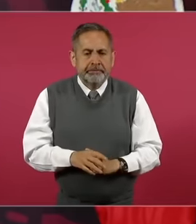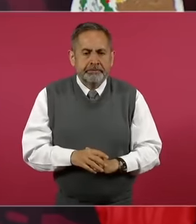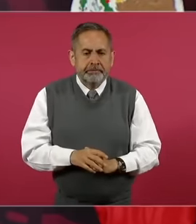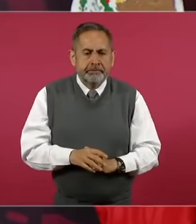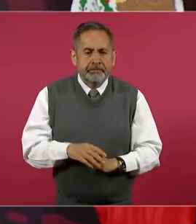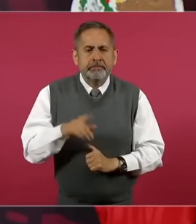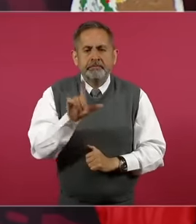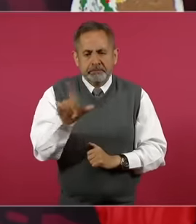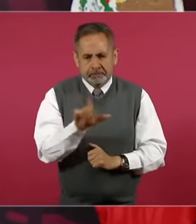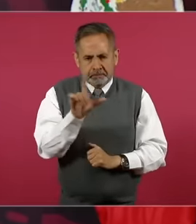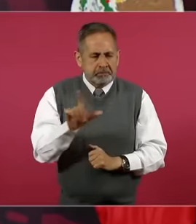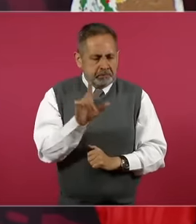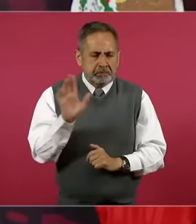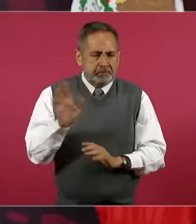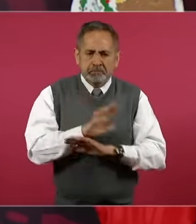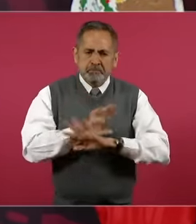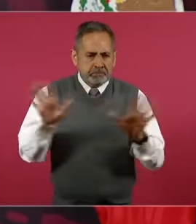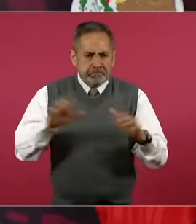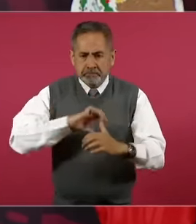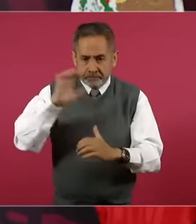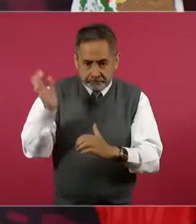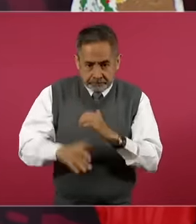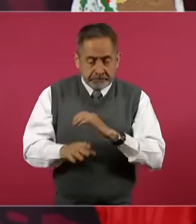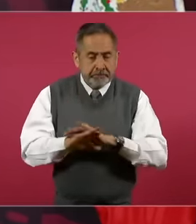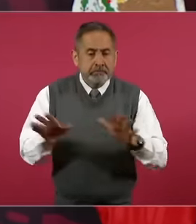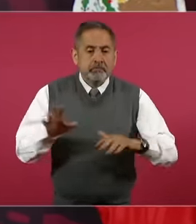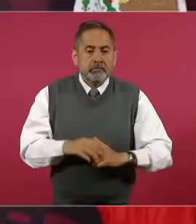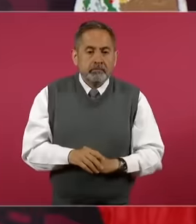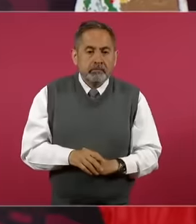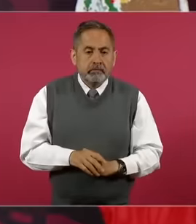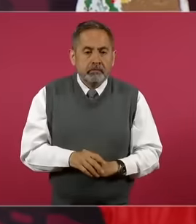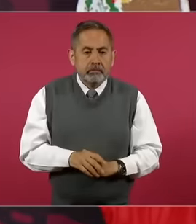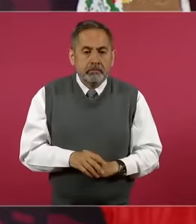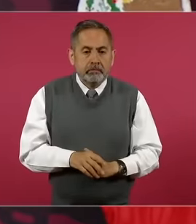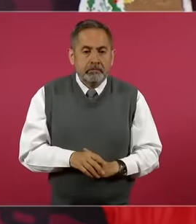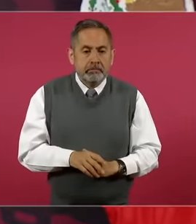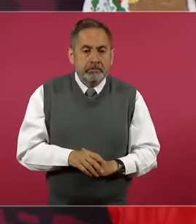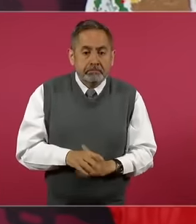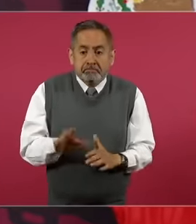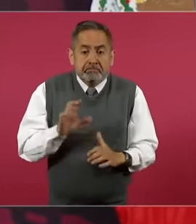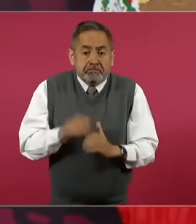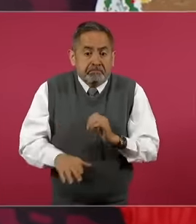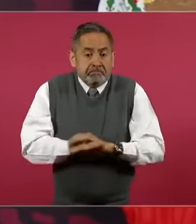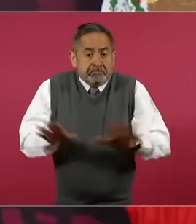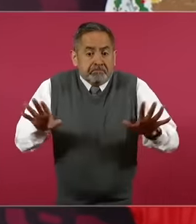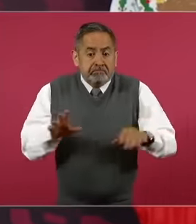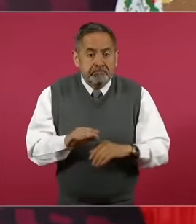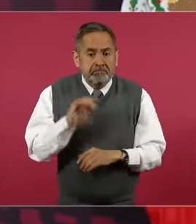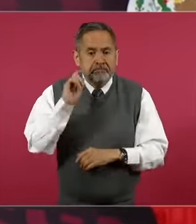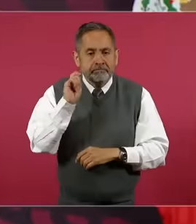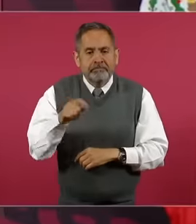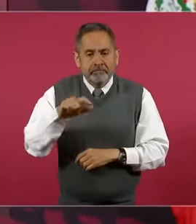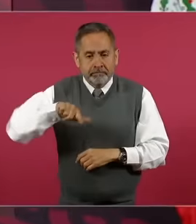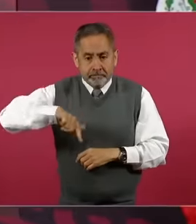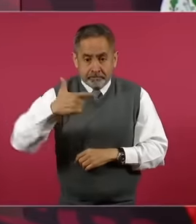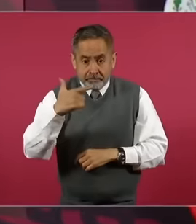el lunes, y ya terminando, pues ya, porque a las 12 de la